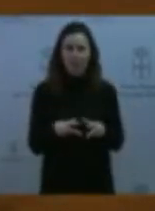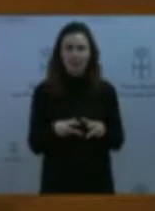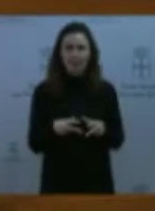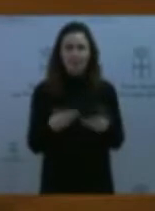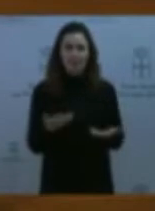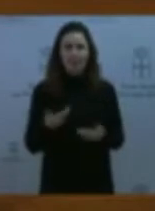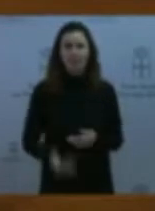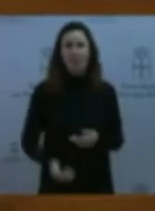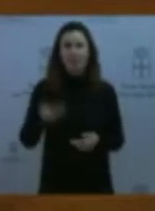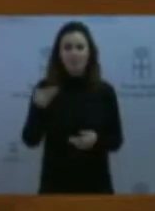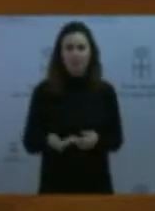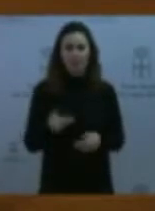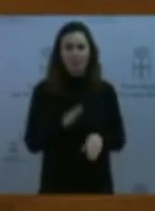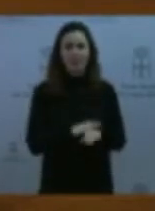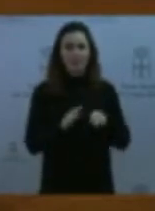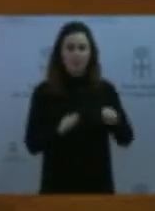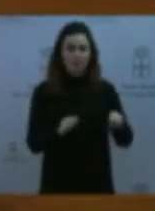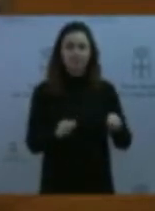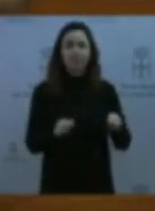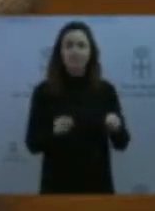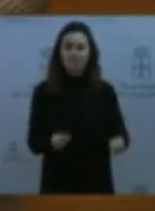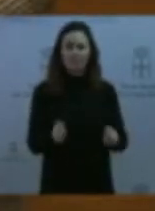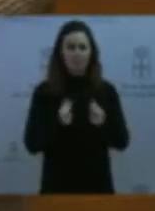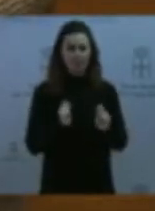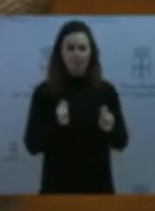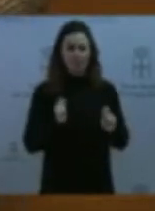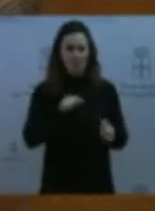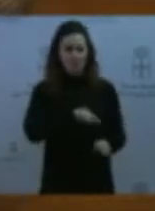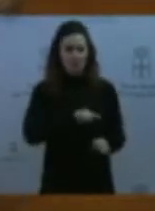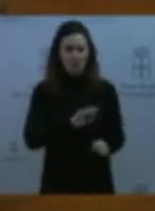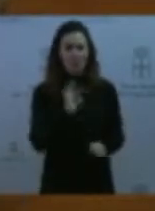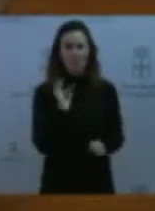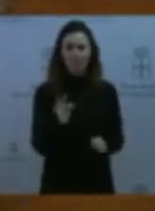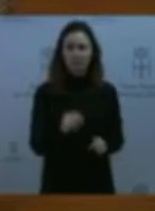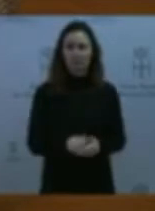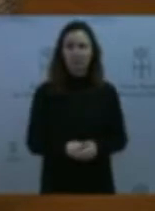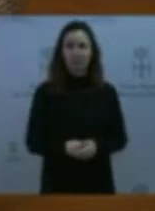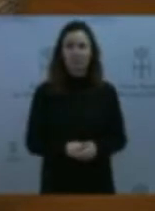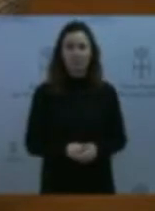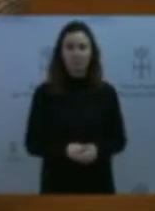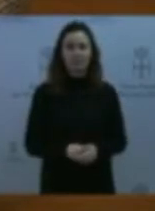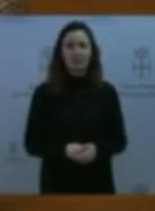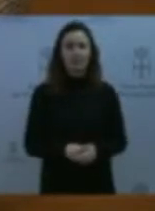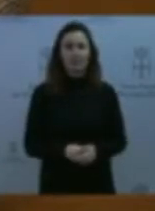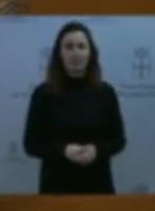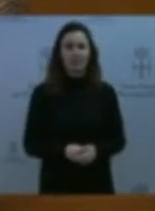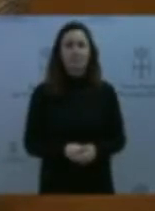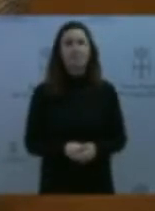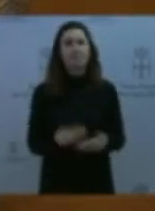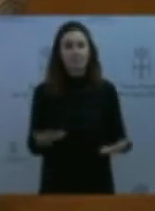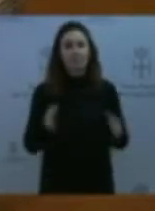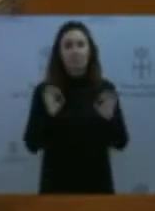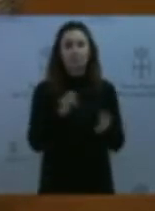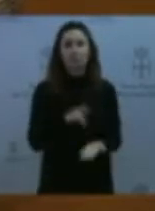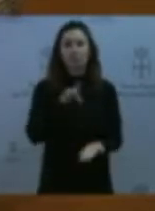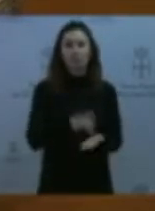alimenta nuestras emociones positivas. Miren, les voy a contar una cosa. El otro día, bajando por el Güerne en el autobús, hay un